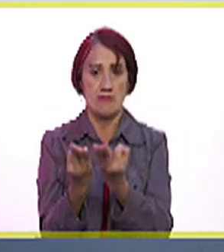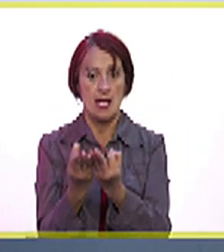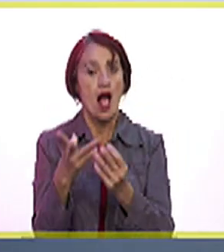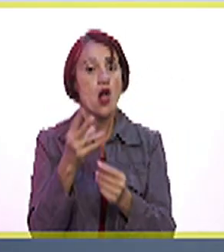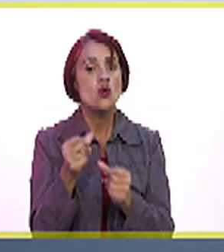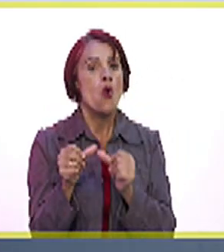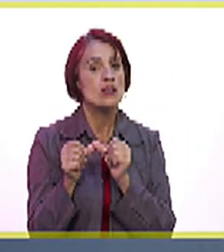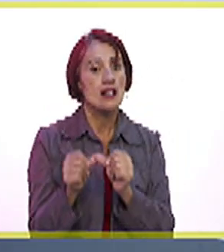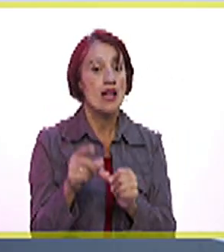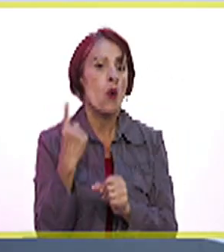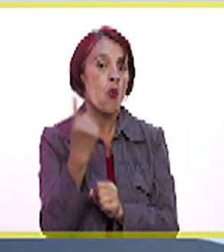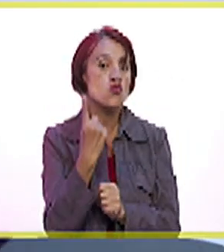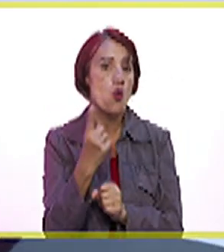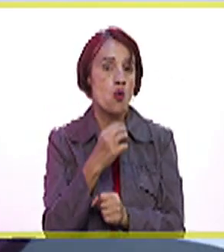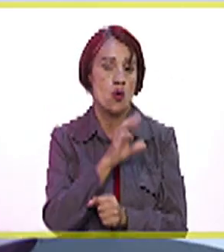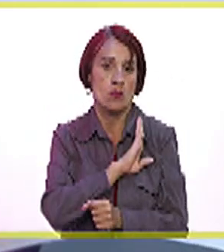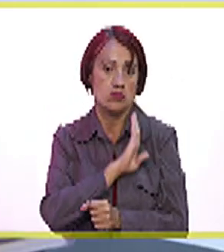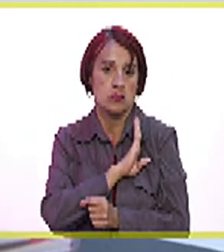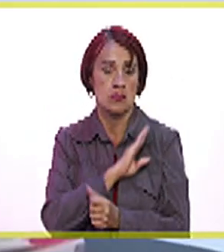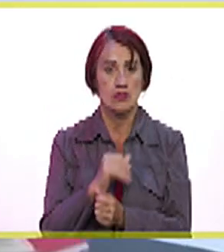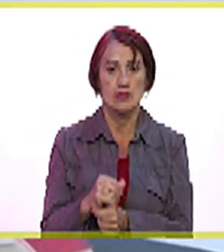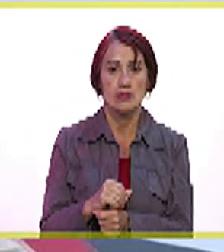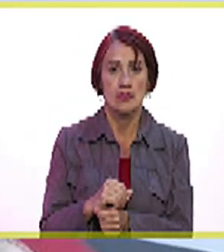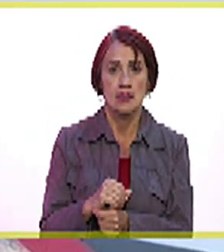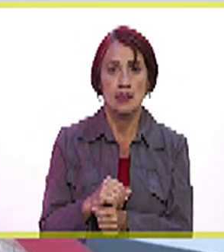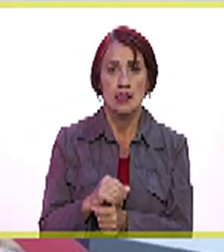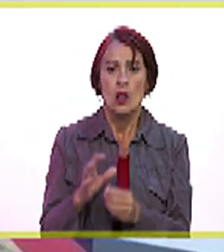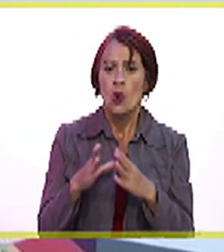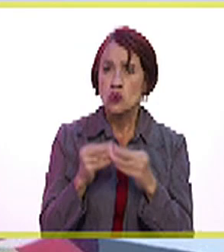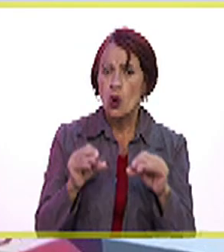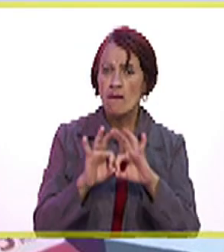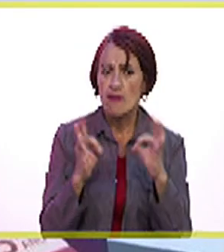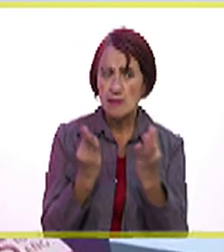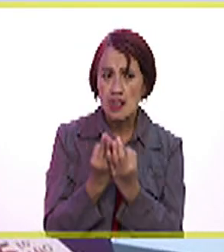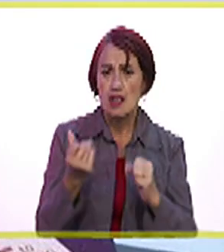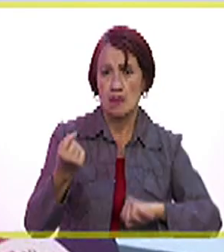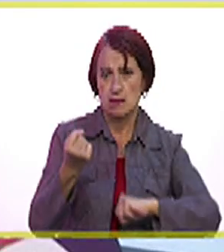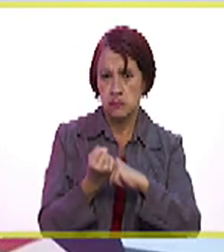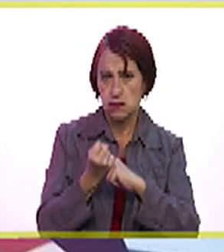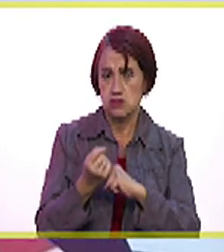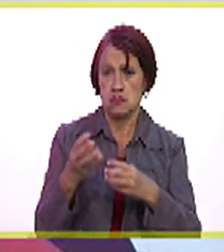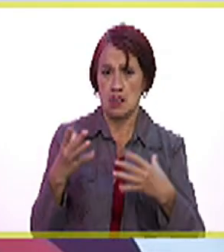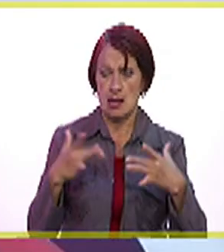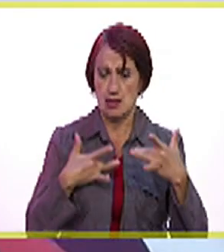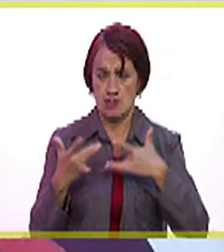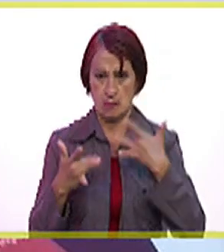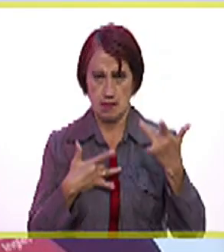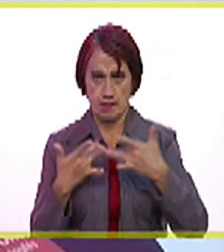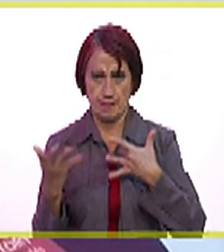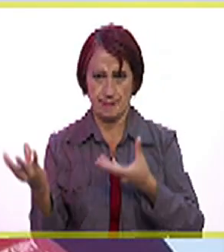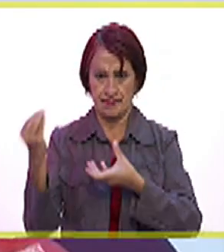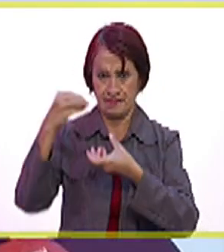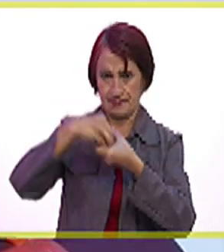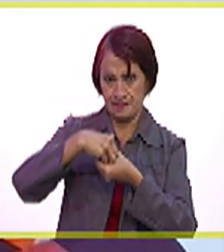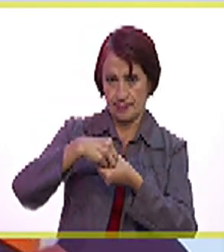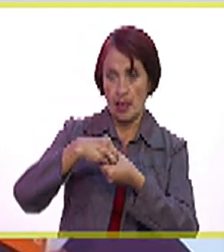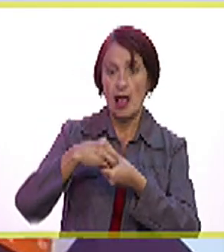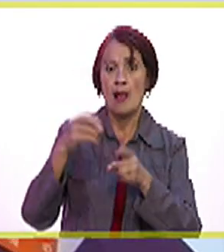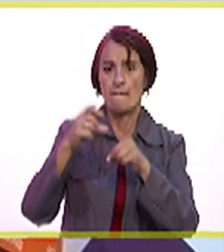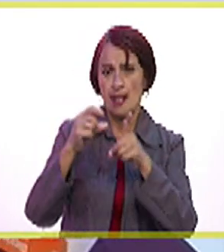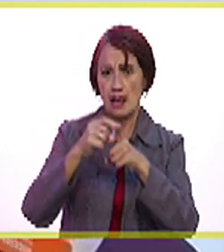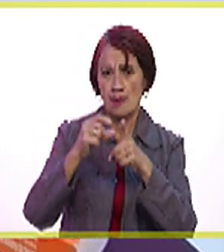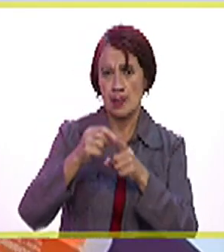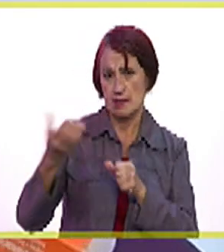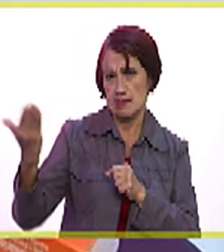con solamente ver ustedes, sino que con toda su familia para que podamos socializar nuestras actividades, involucremos más nuestro vocabulario y nos